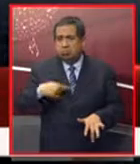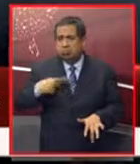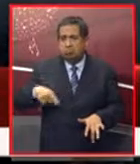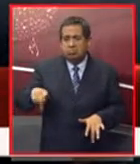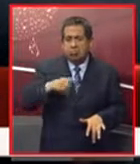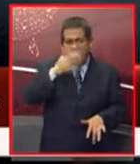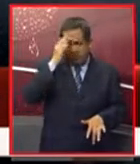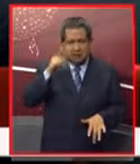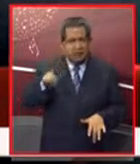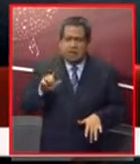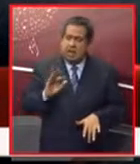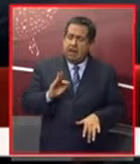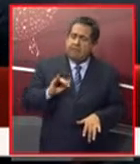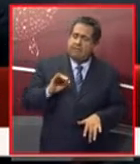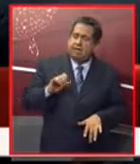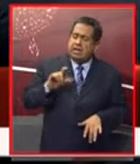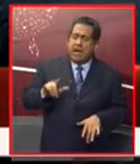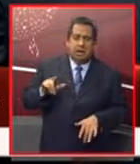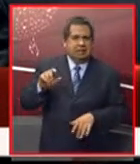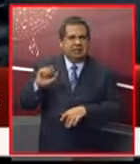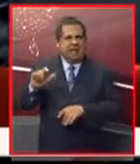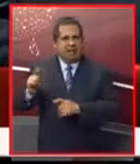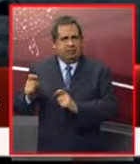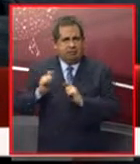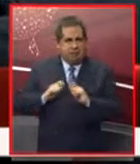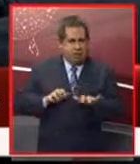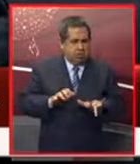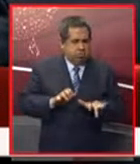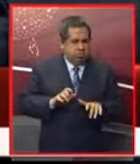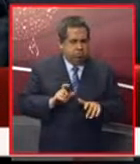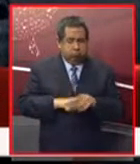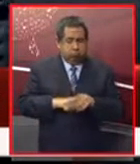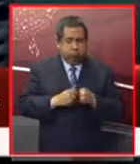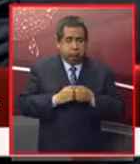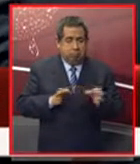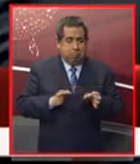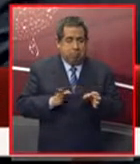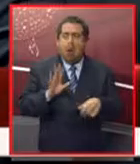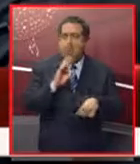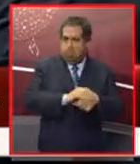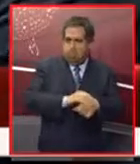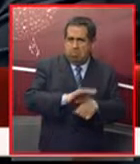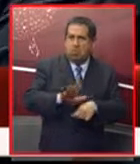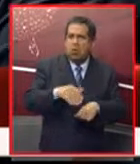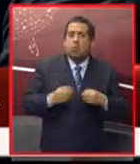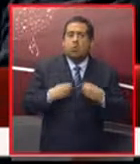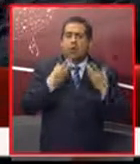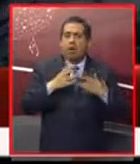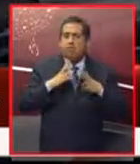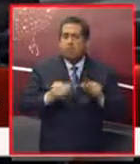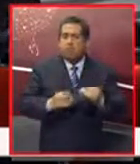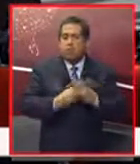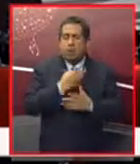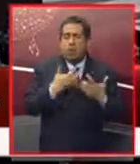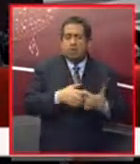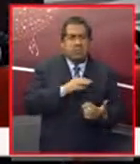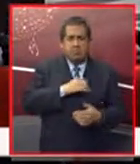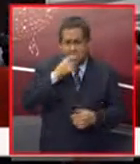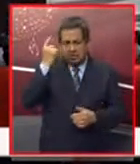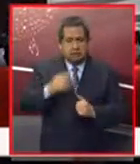su firma electrónica avanzada para acceder y constituir la nueva empresa. La